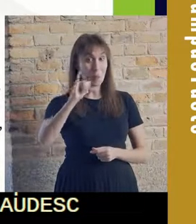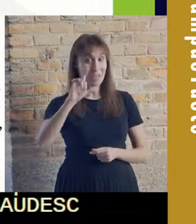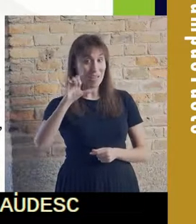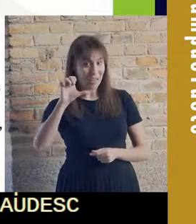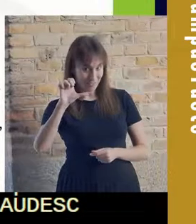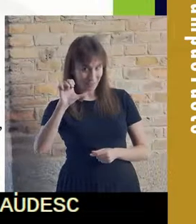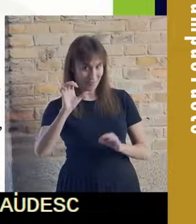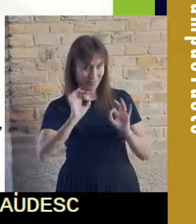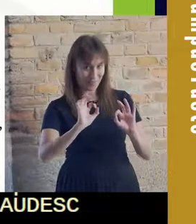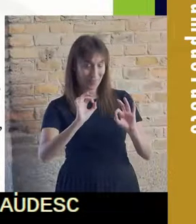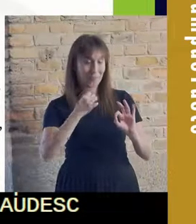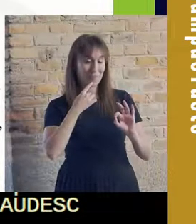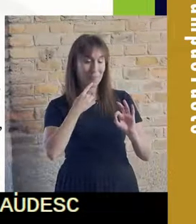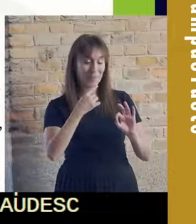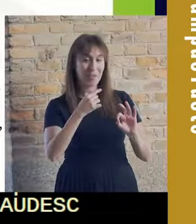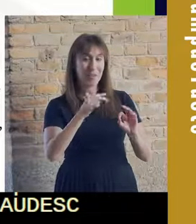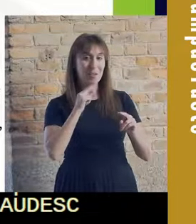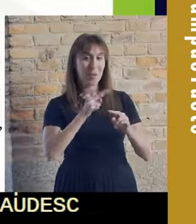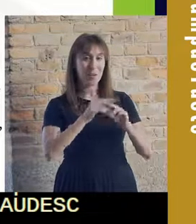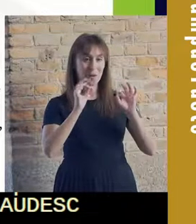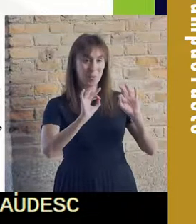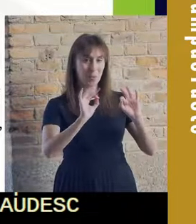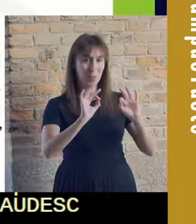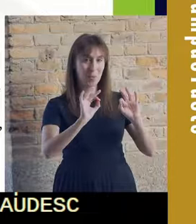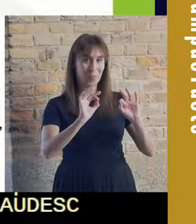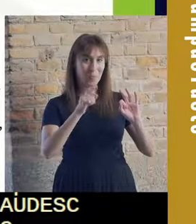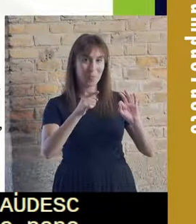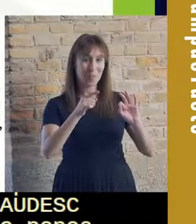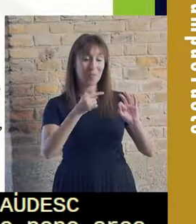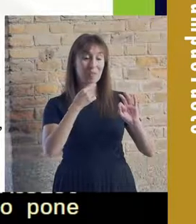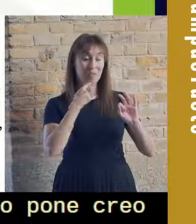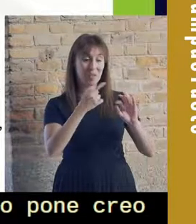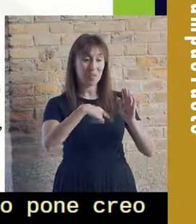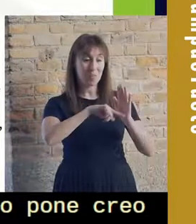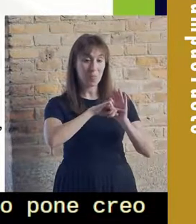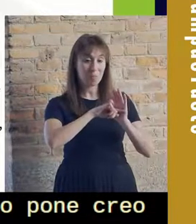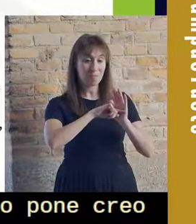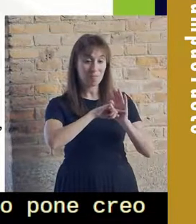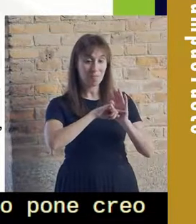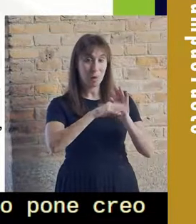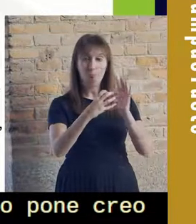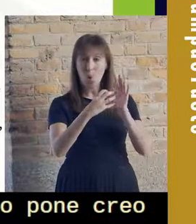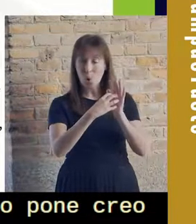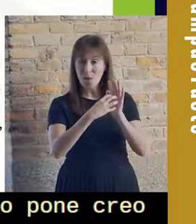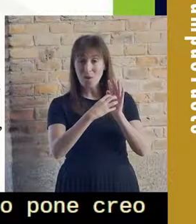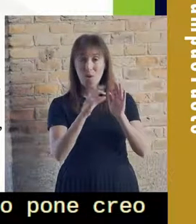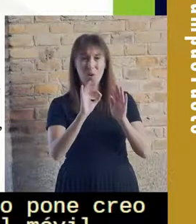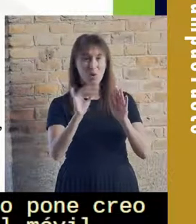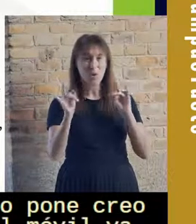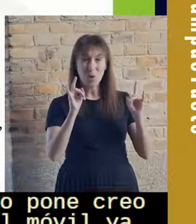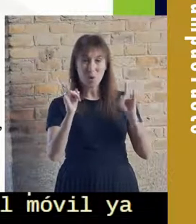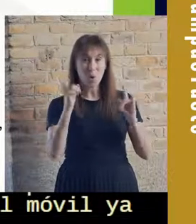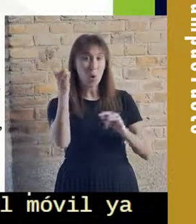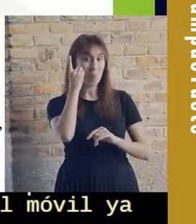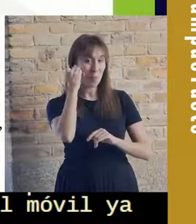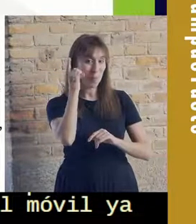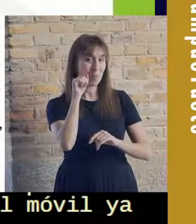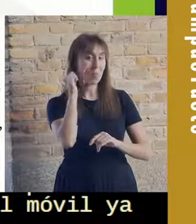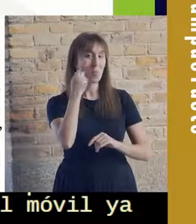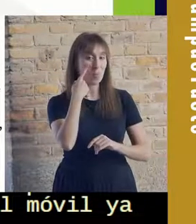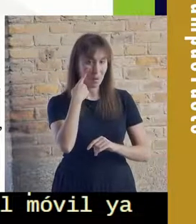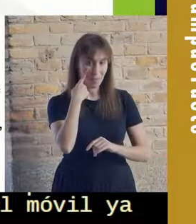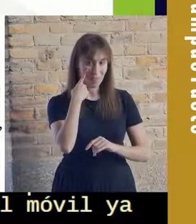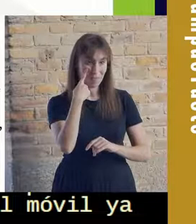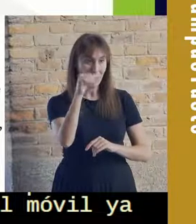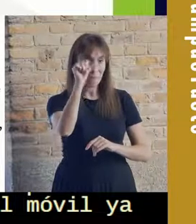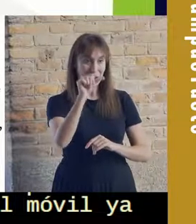audesc donde ya vienen Entonces eso tú te lo pones creo que también va por código QR o incluso por el sonido el móvil ya detecta Por qué parte de la